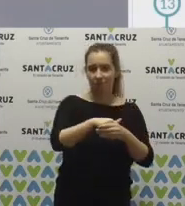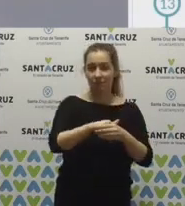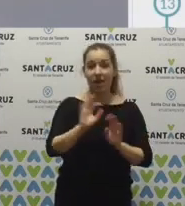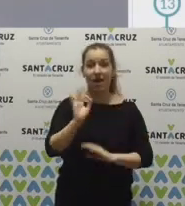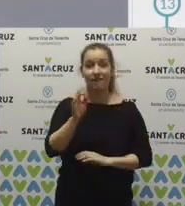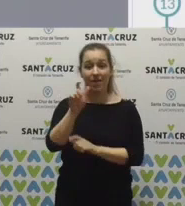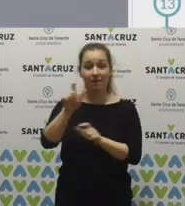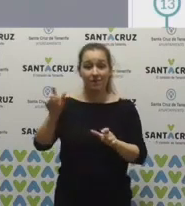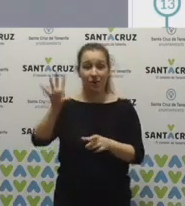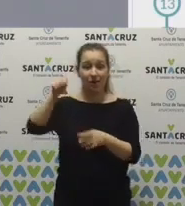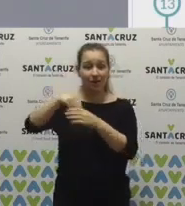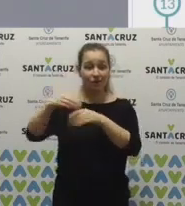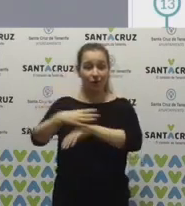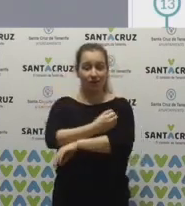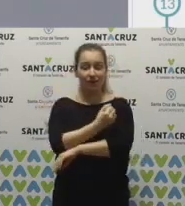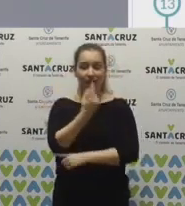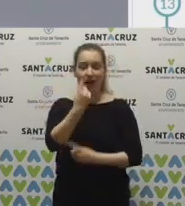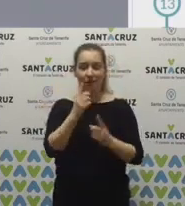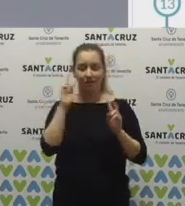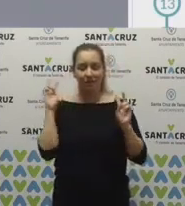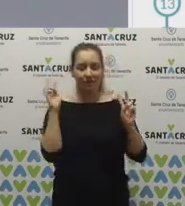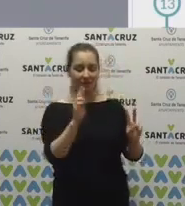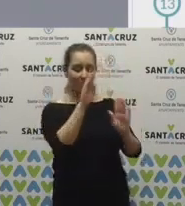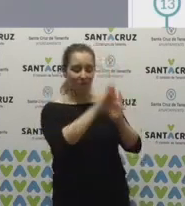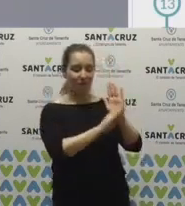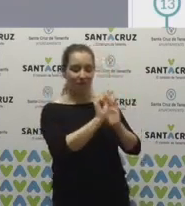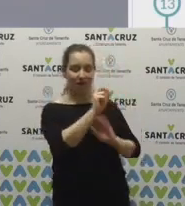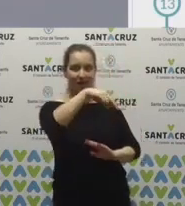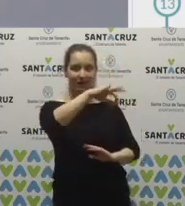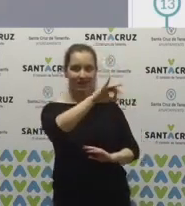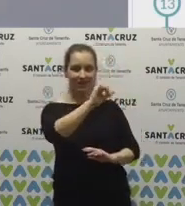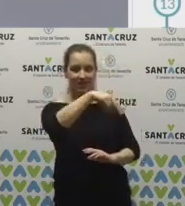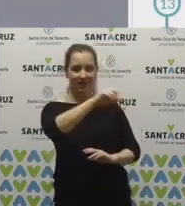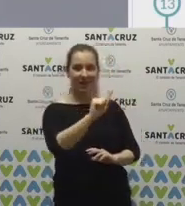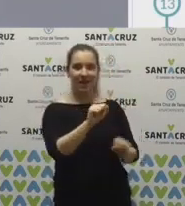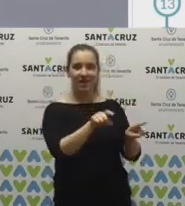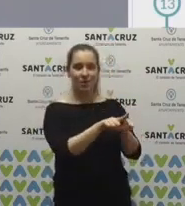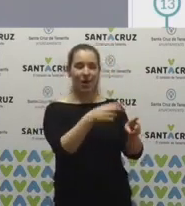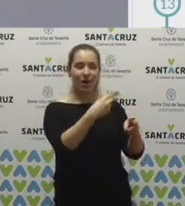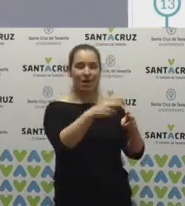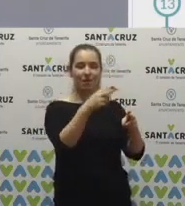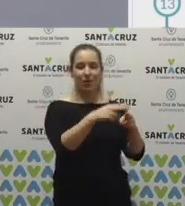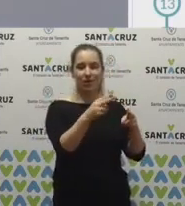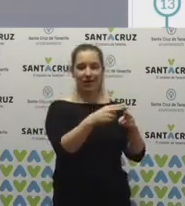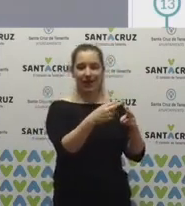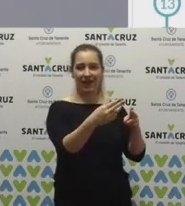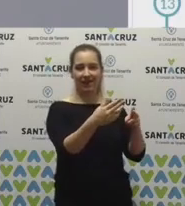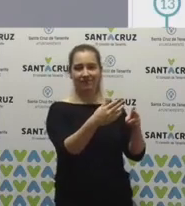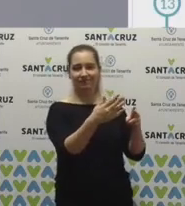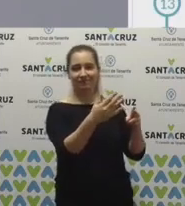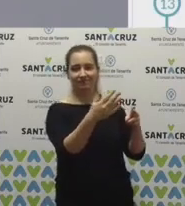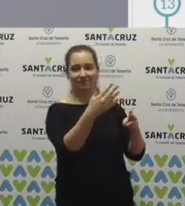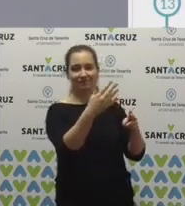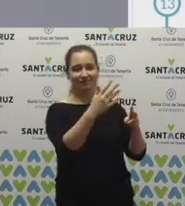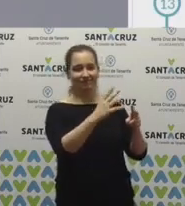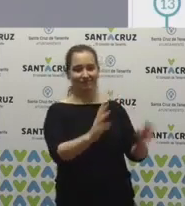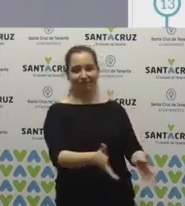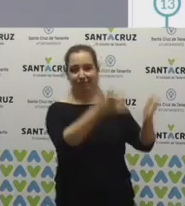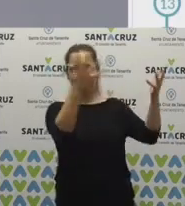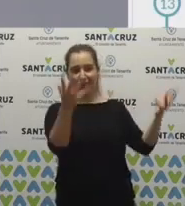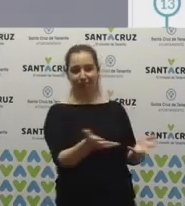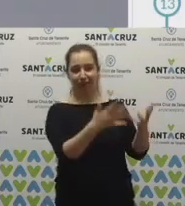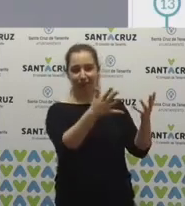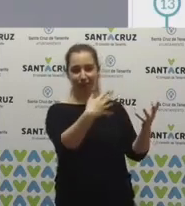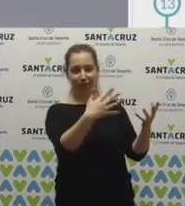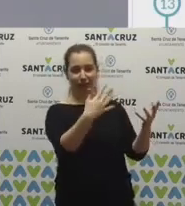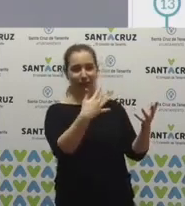china como la política de la mortadela y yo no sé si lo quiere convertir en la política del chorizo pero ya tendremos tiempo